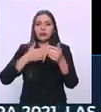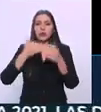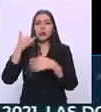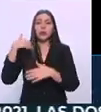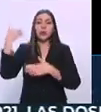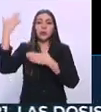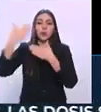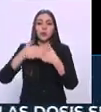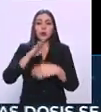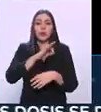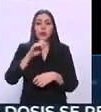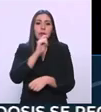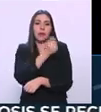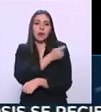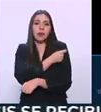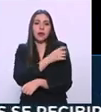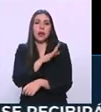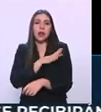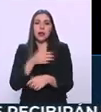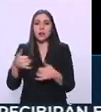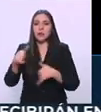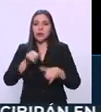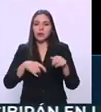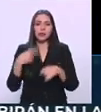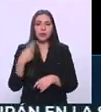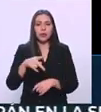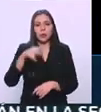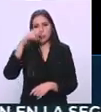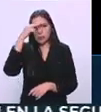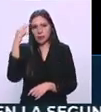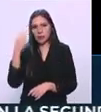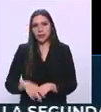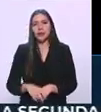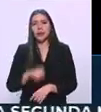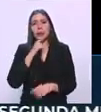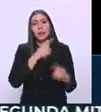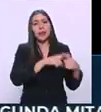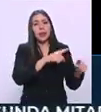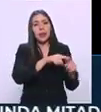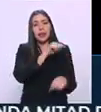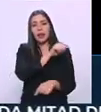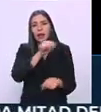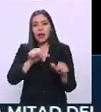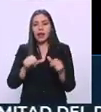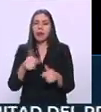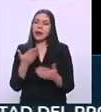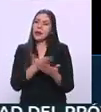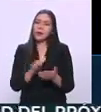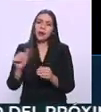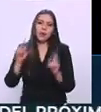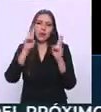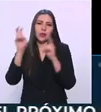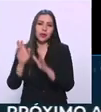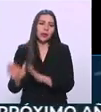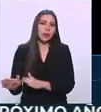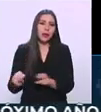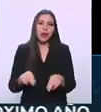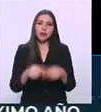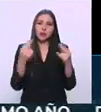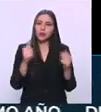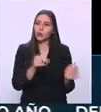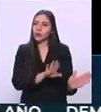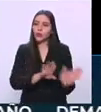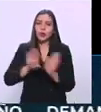de vacunación una vacuna mexicana. También otras áreas, pero bueno, este es otro asunto, también el área de energía es muy importante,